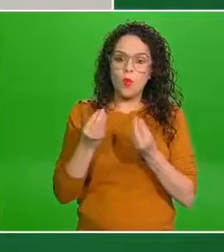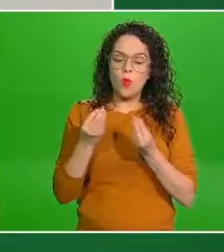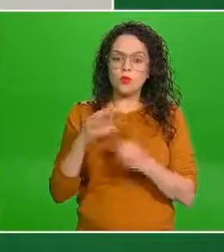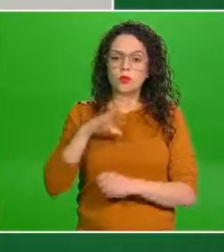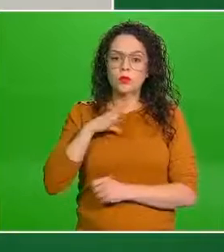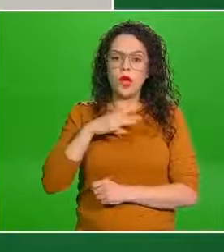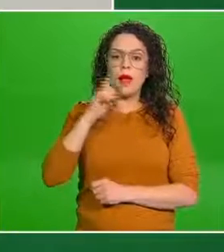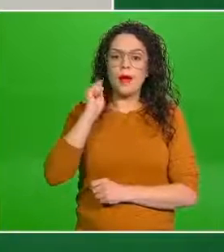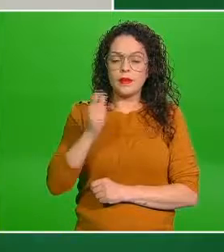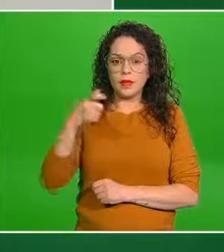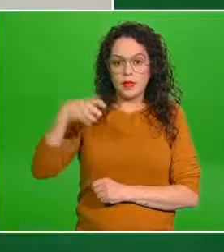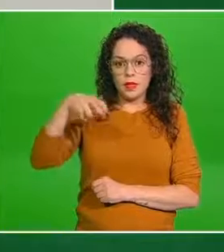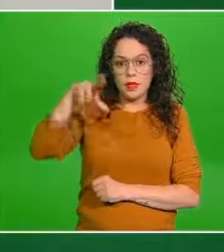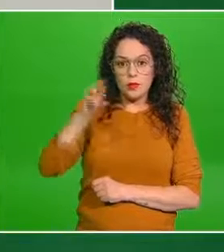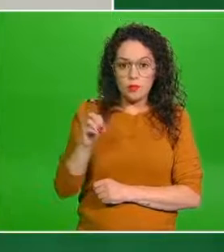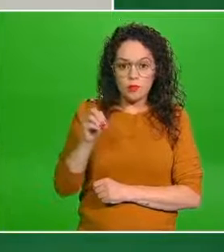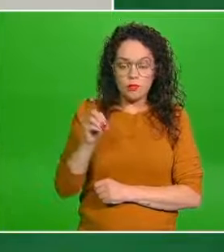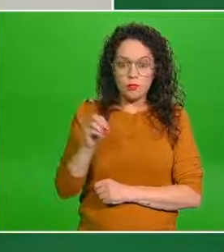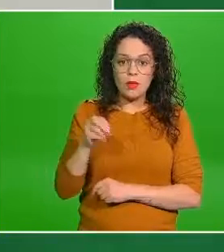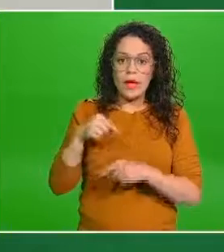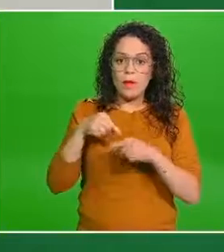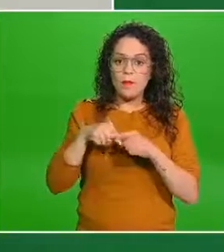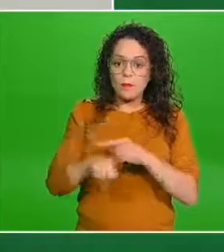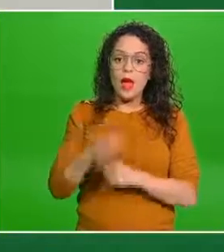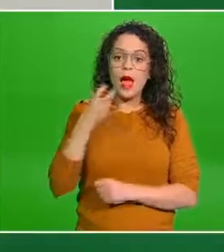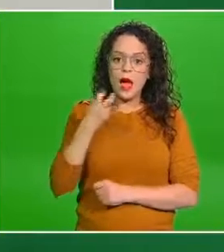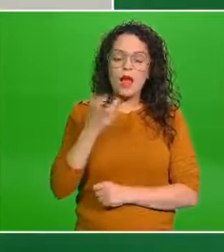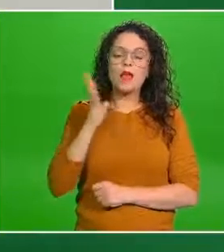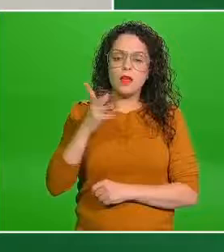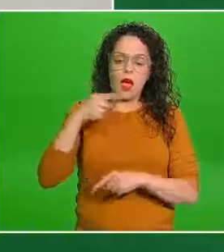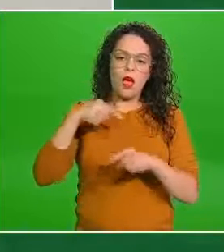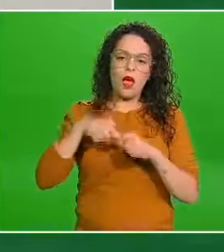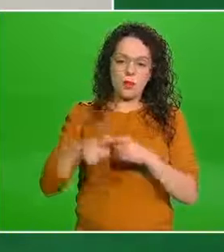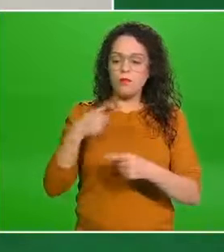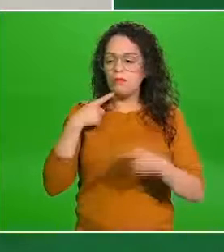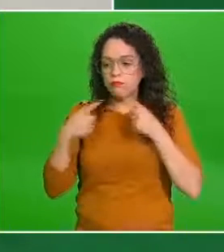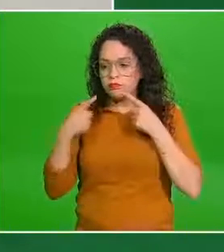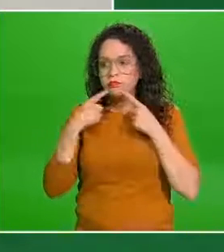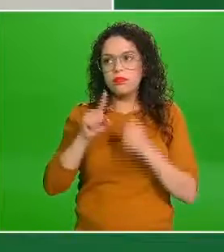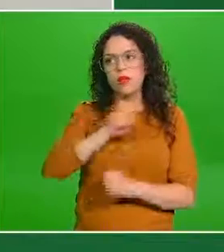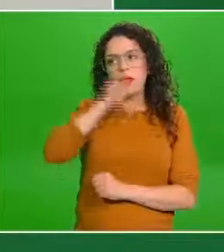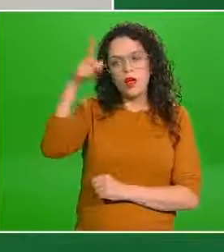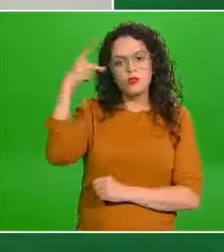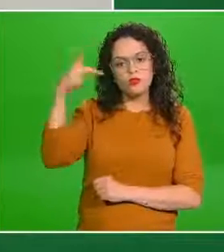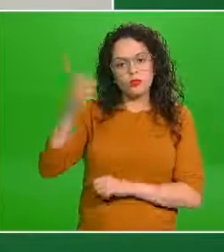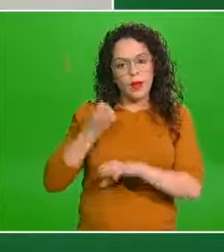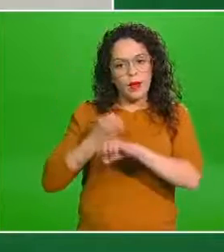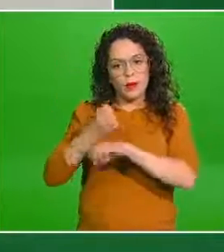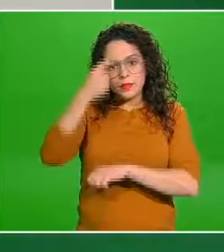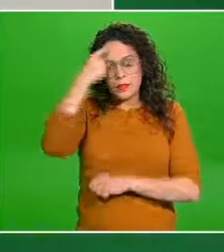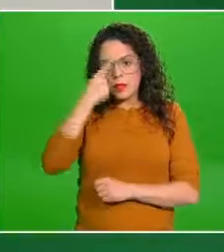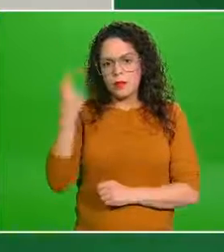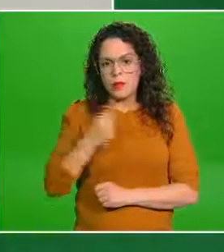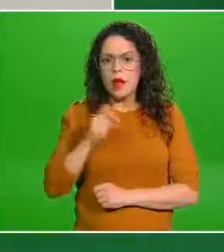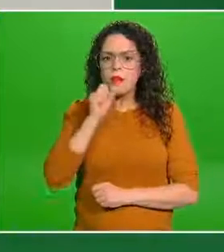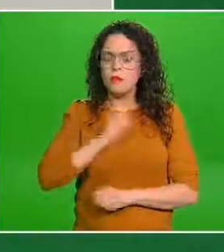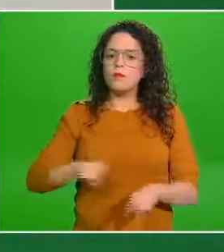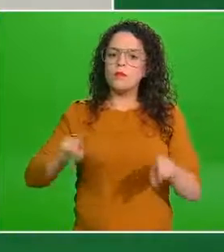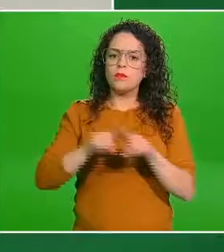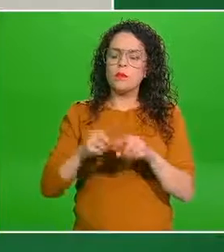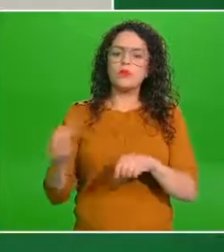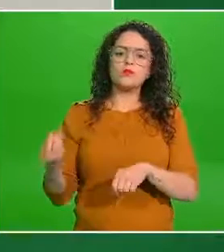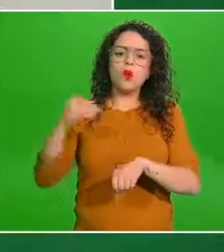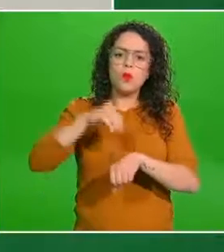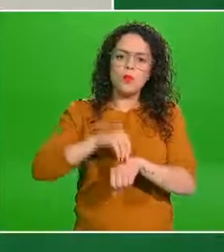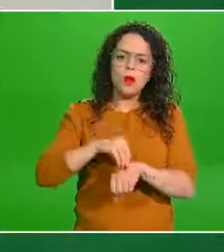están produciendo en Quintana Roo y ya se está obviamente trabajando desde la entidad federativa para también implementar las medidas que